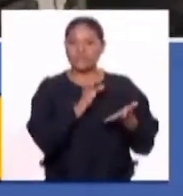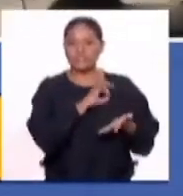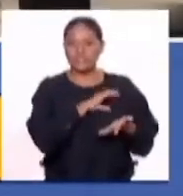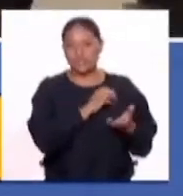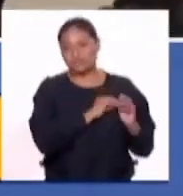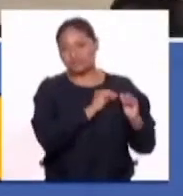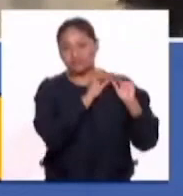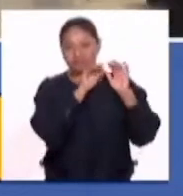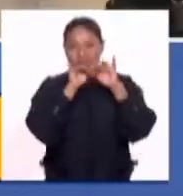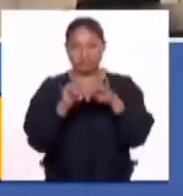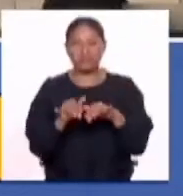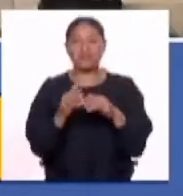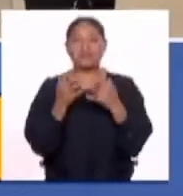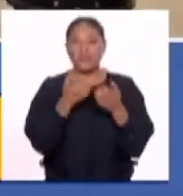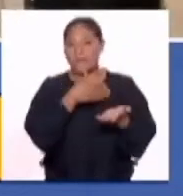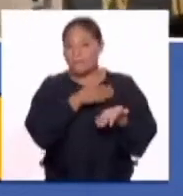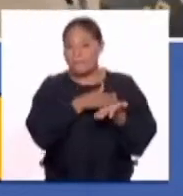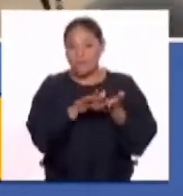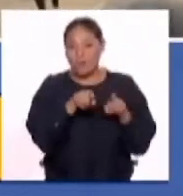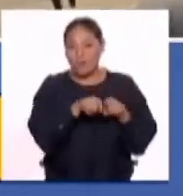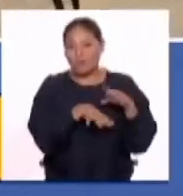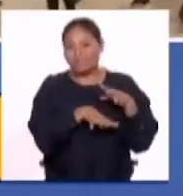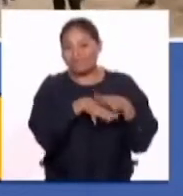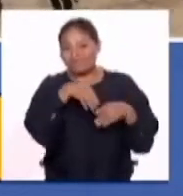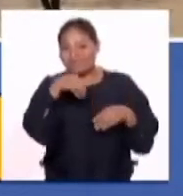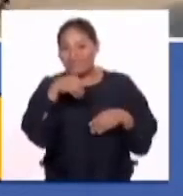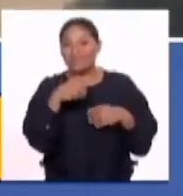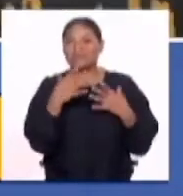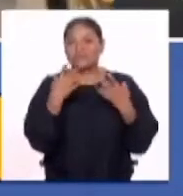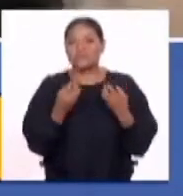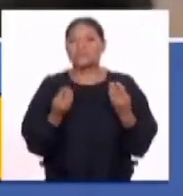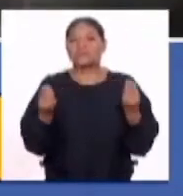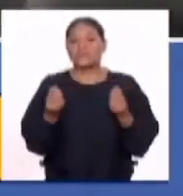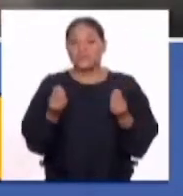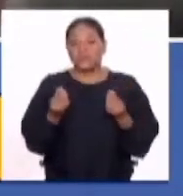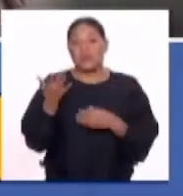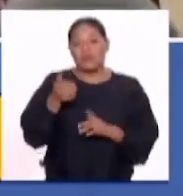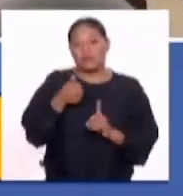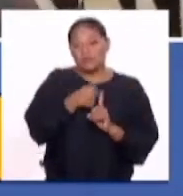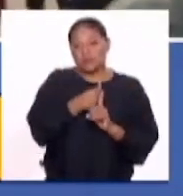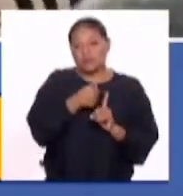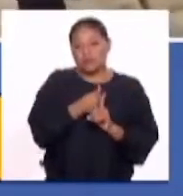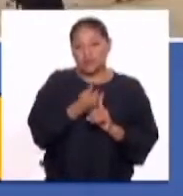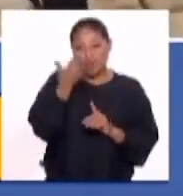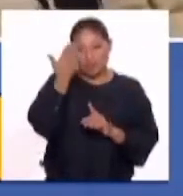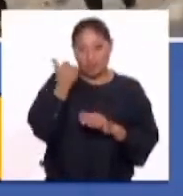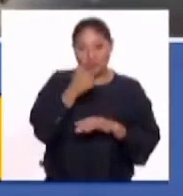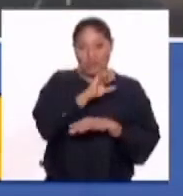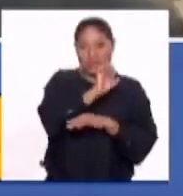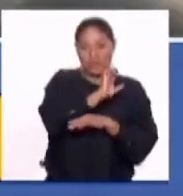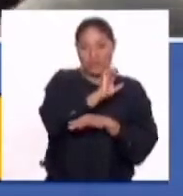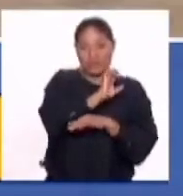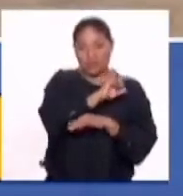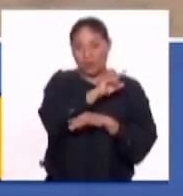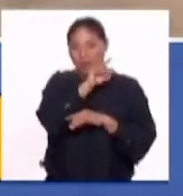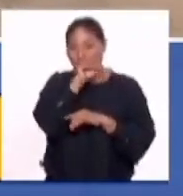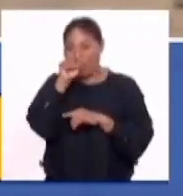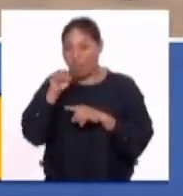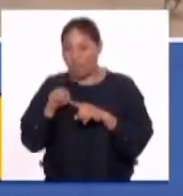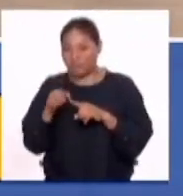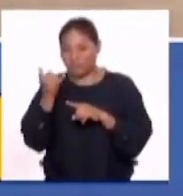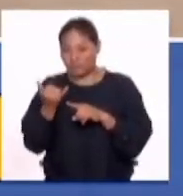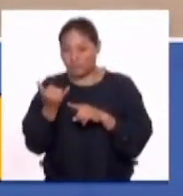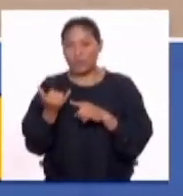de extranjeros que decide salir de Chile. De hecho, te entrego un dato. De enero a la fecha han salido de manera voluntaria cerca de